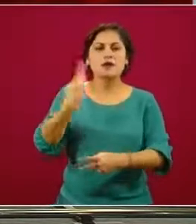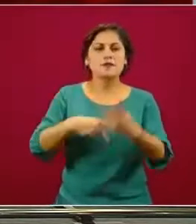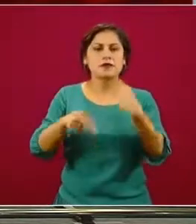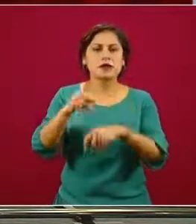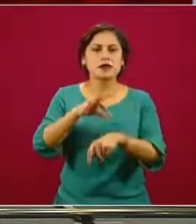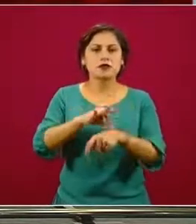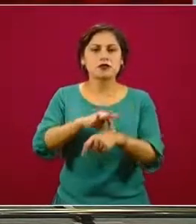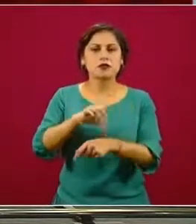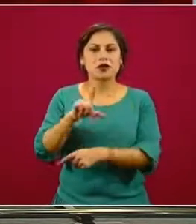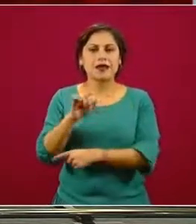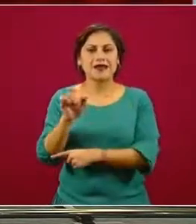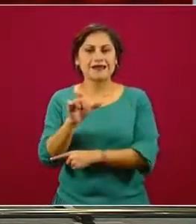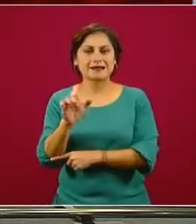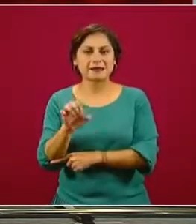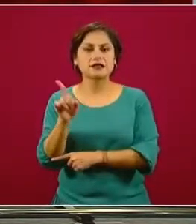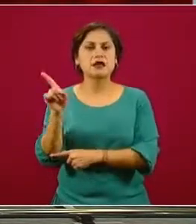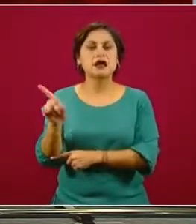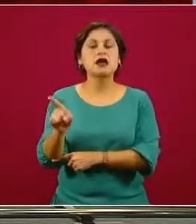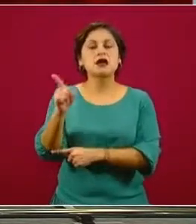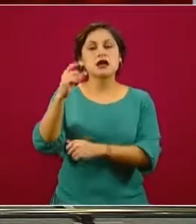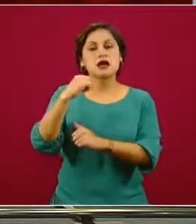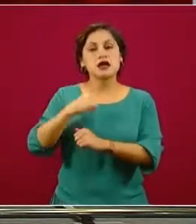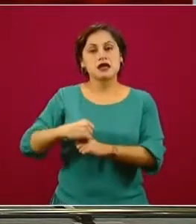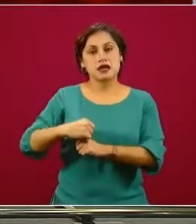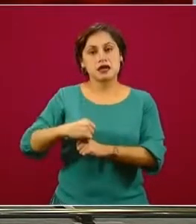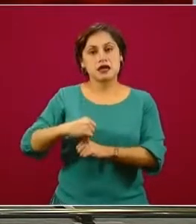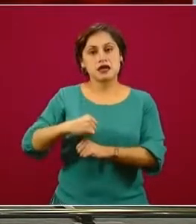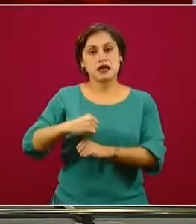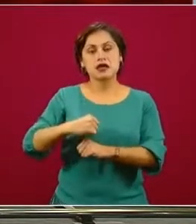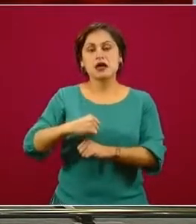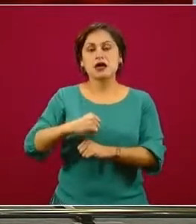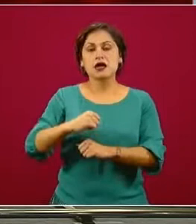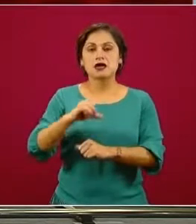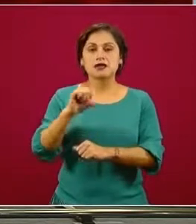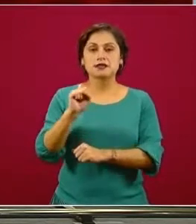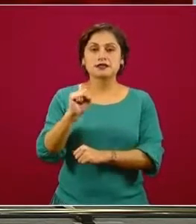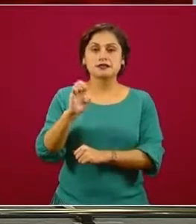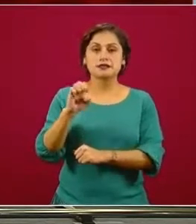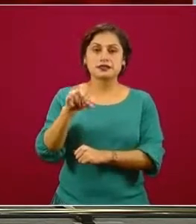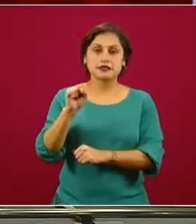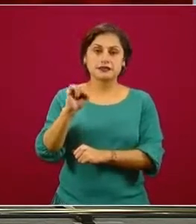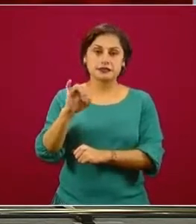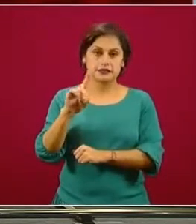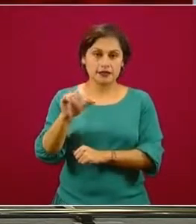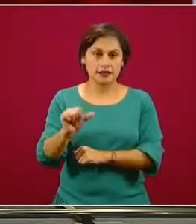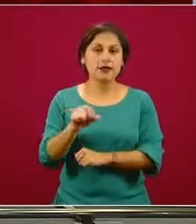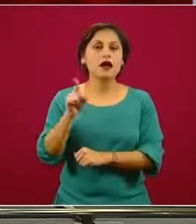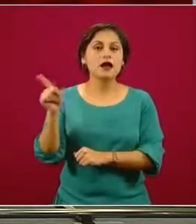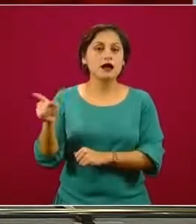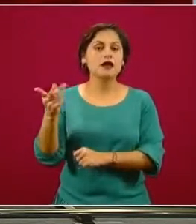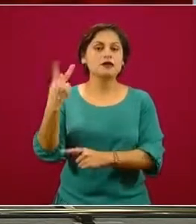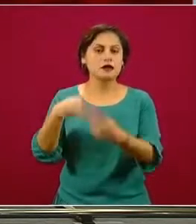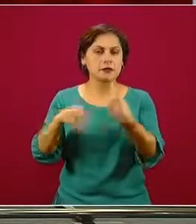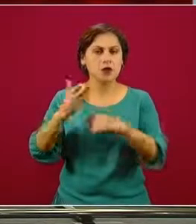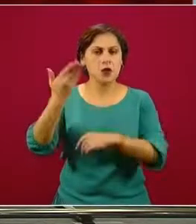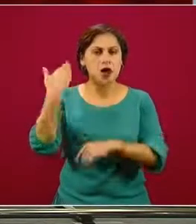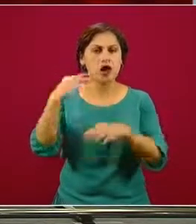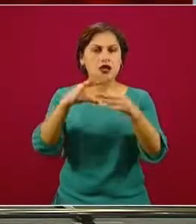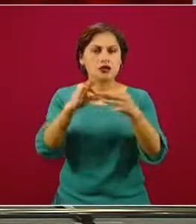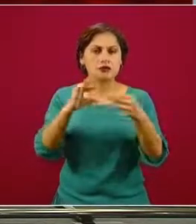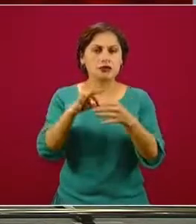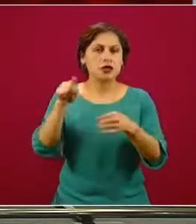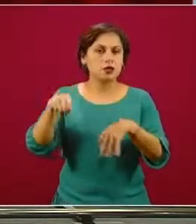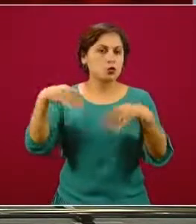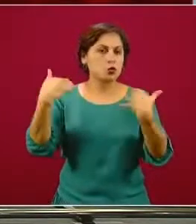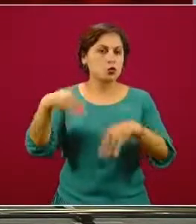Rosas, infectóloga, directora general del CENSIDA, pero quien además tiene una amplia experiencia en